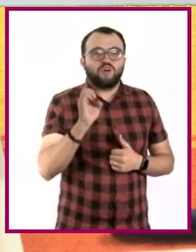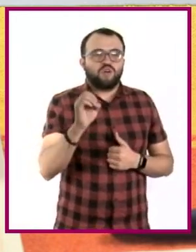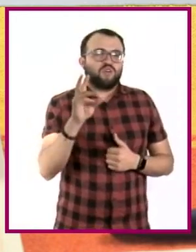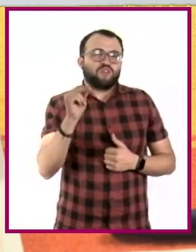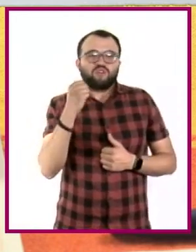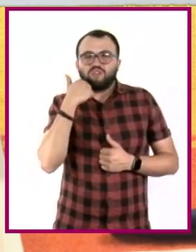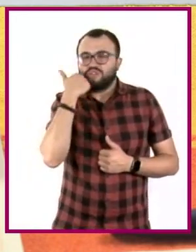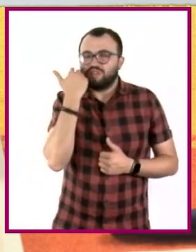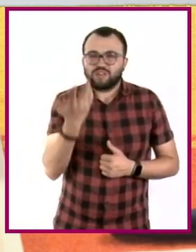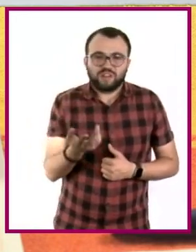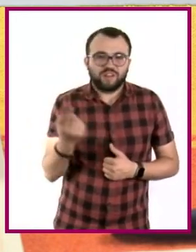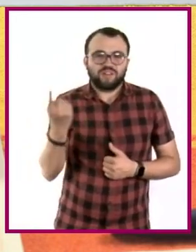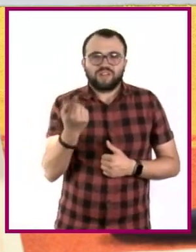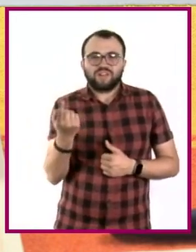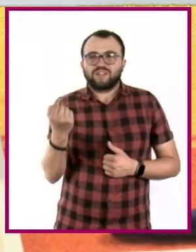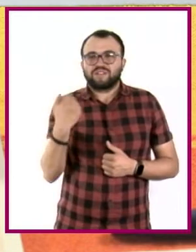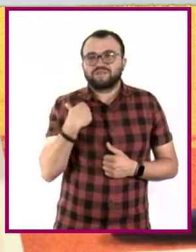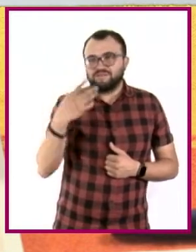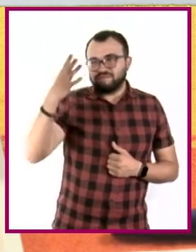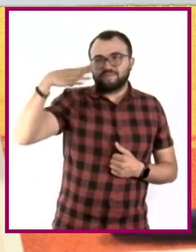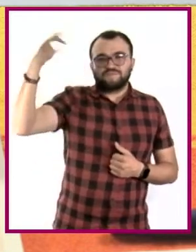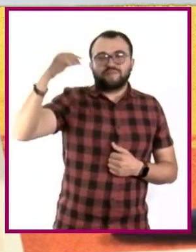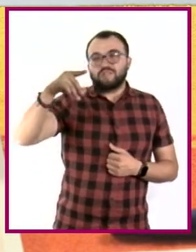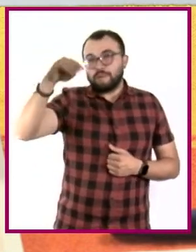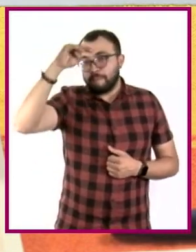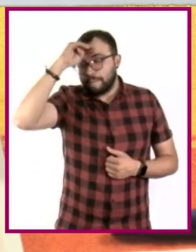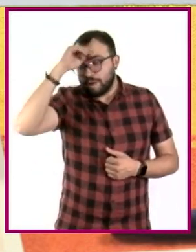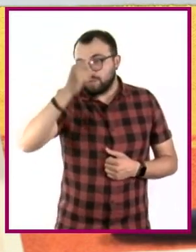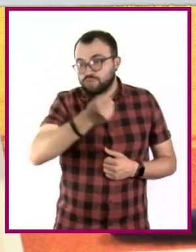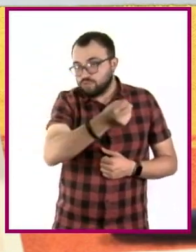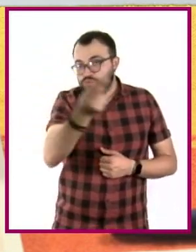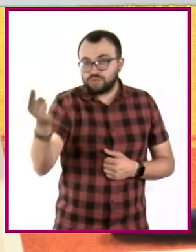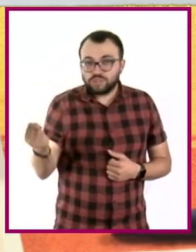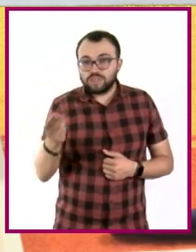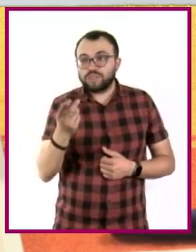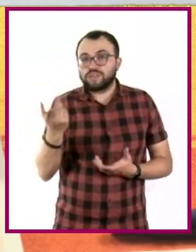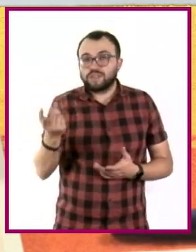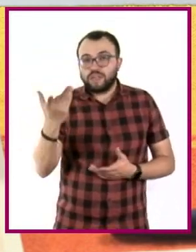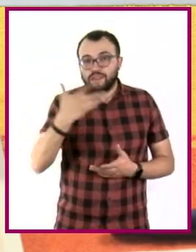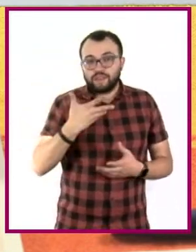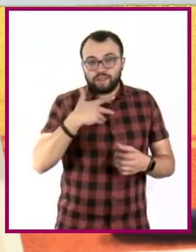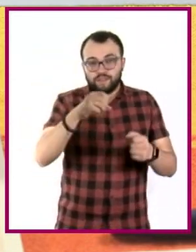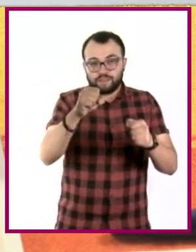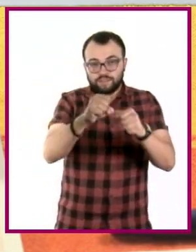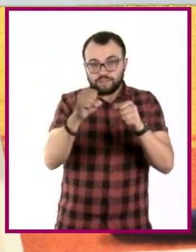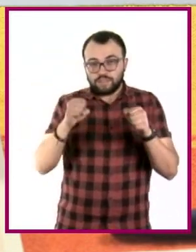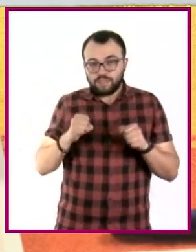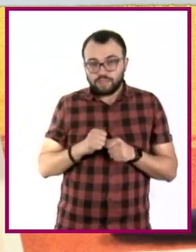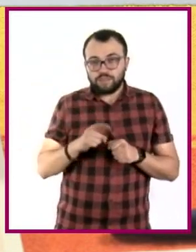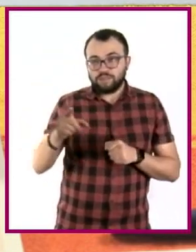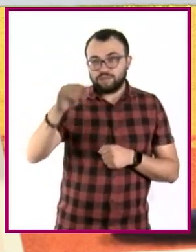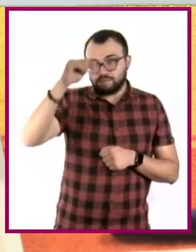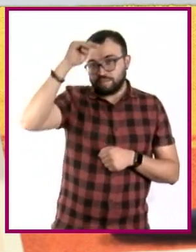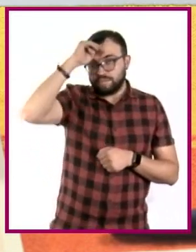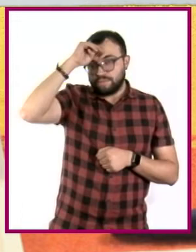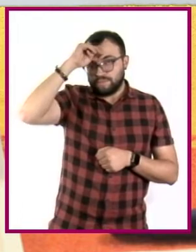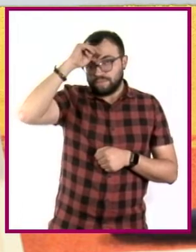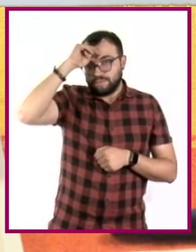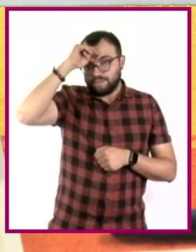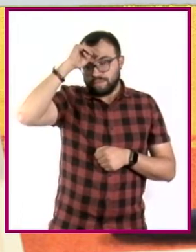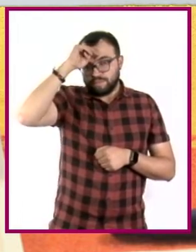quiero que me consideren. Piensen ustedes en que están en un salón de clases y por algún motivo